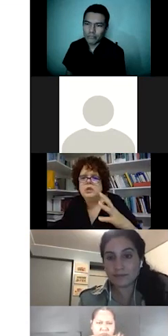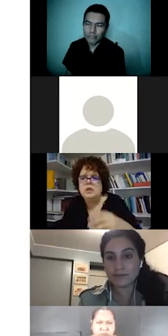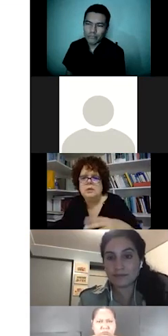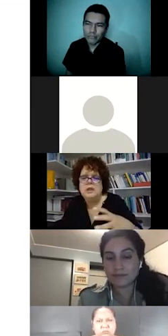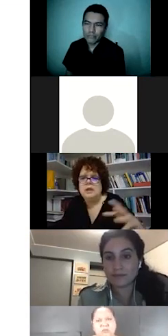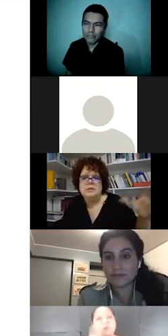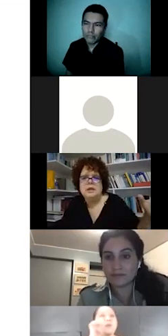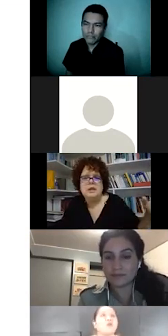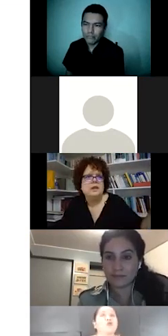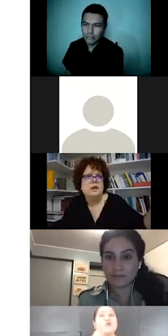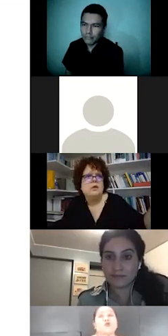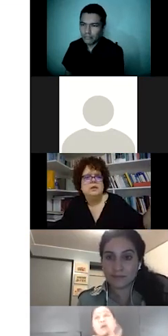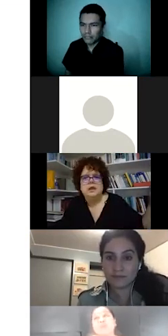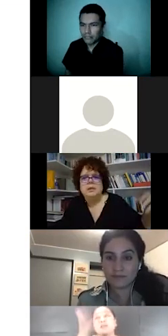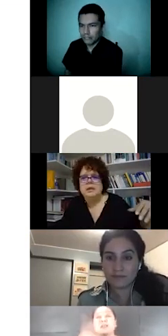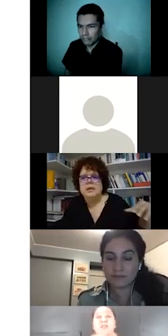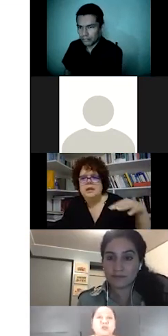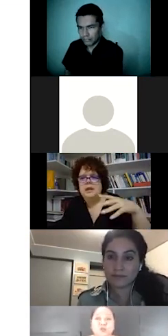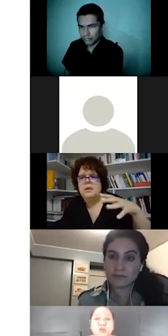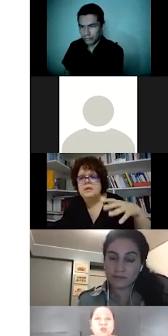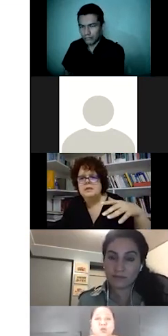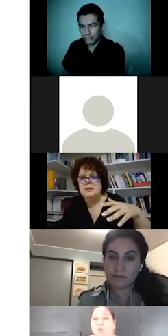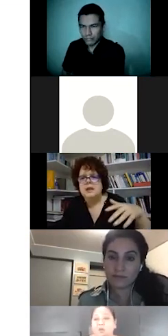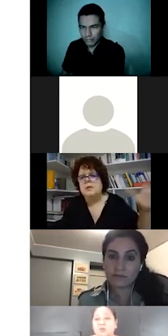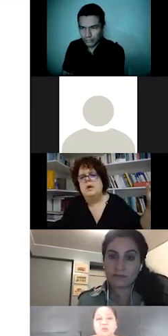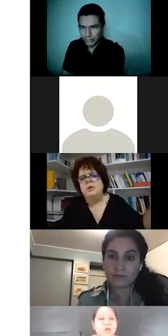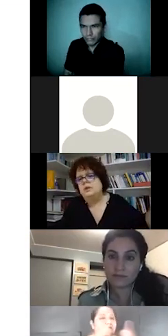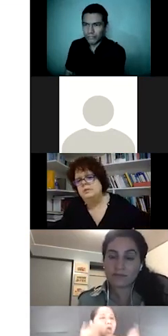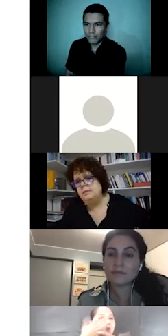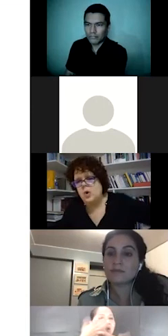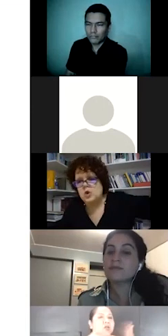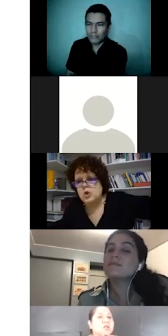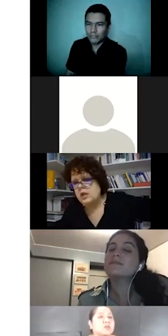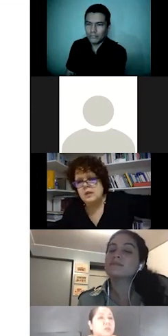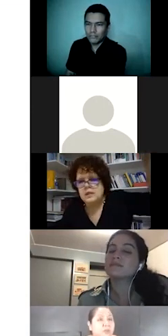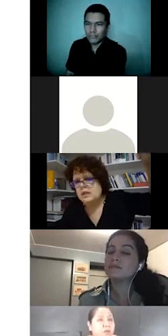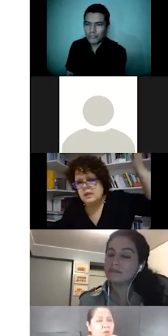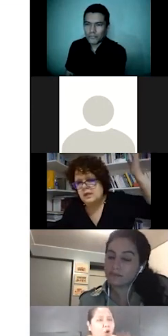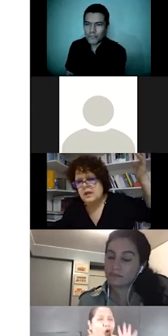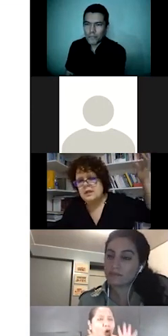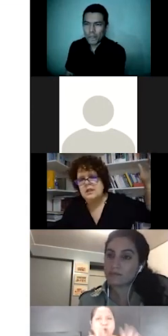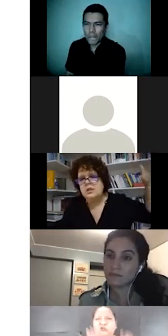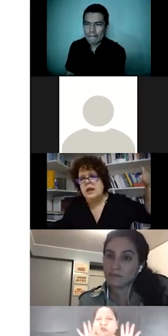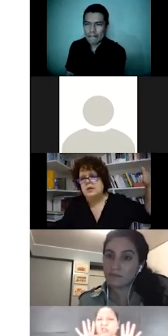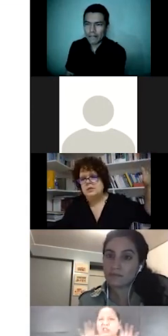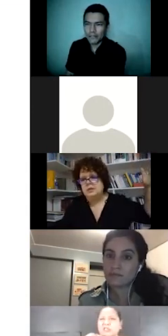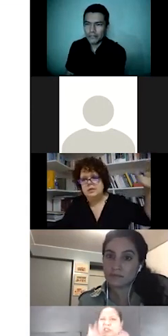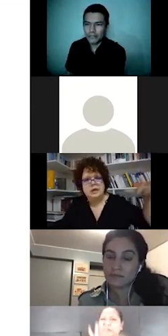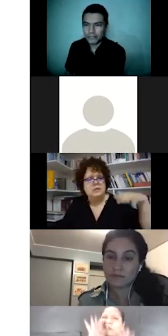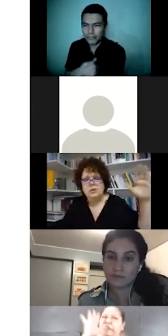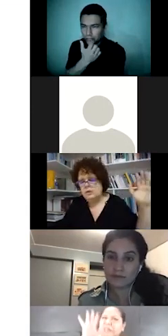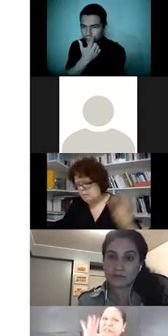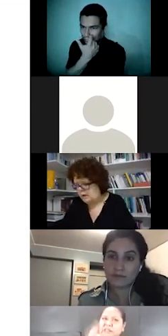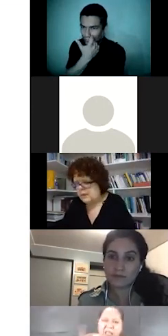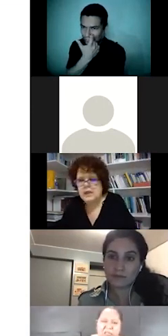Estados Unidos, vas a la librería y encuentras en la parte de lengua de señas americana, encuentras 8, 10, 15 diccionarios, ¿no? O sea,